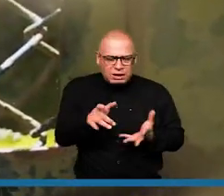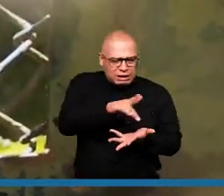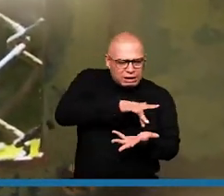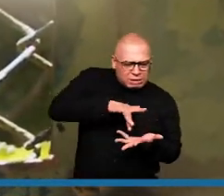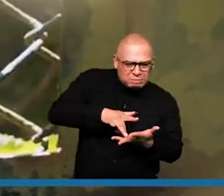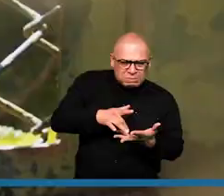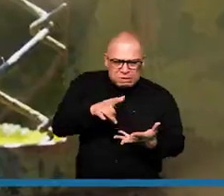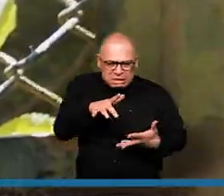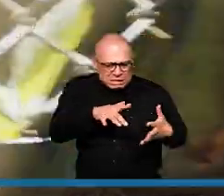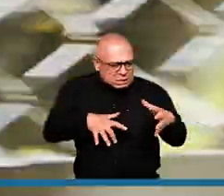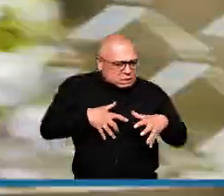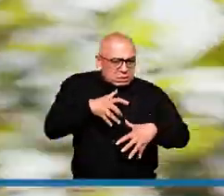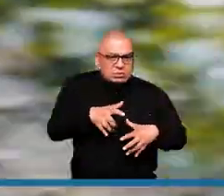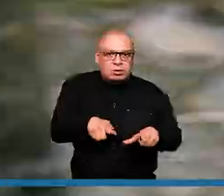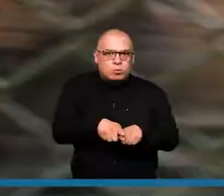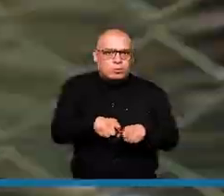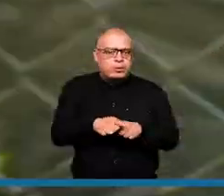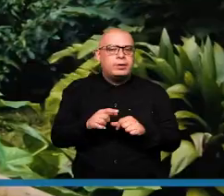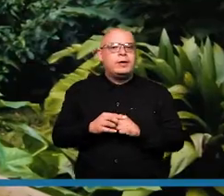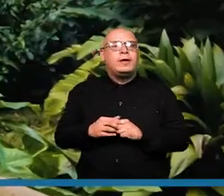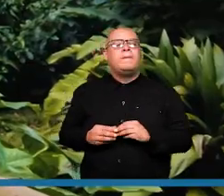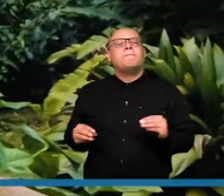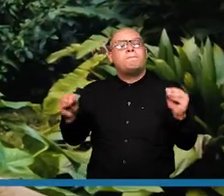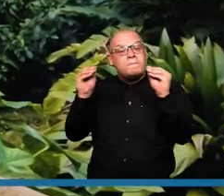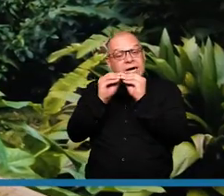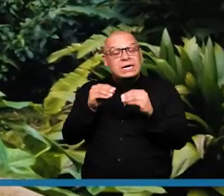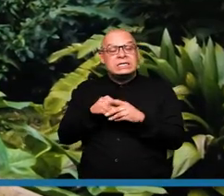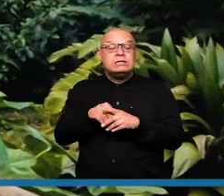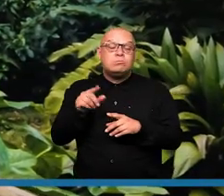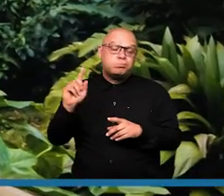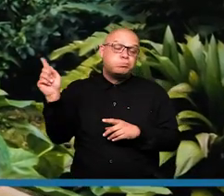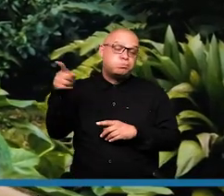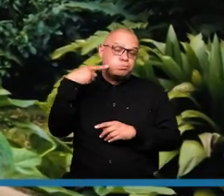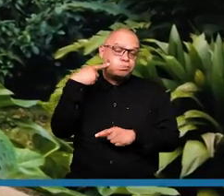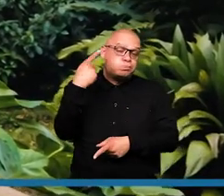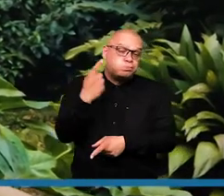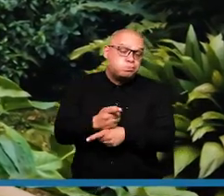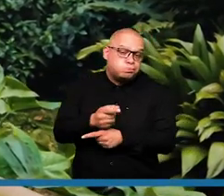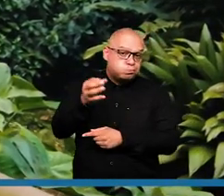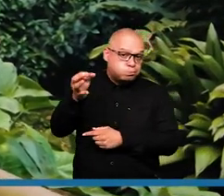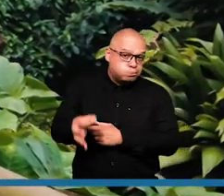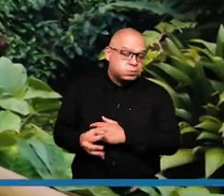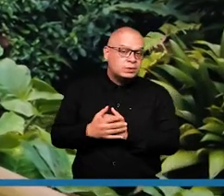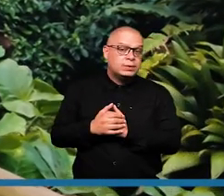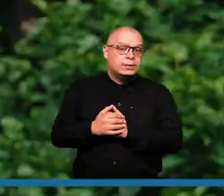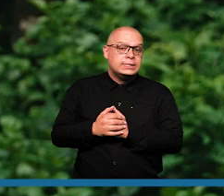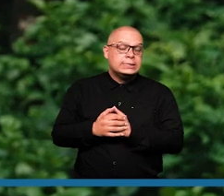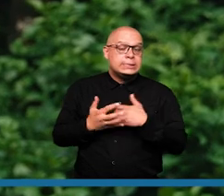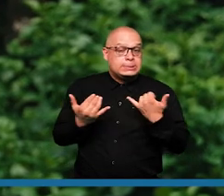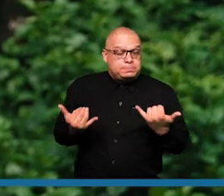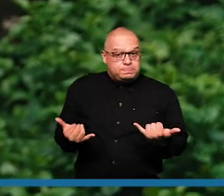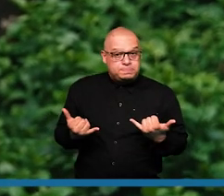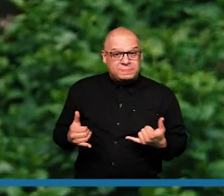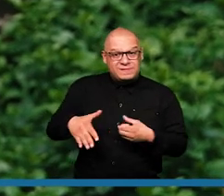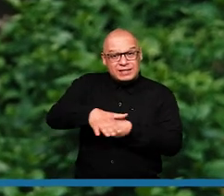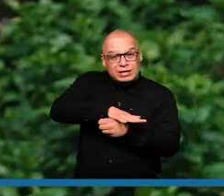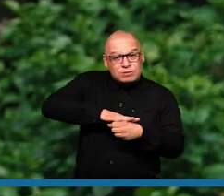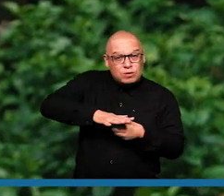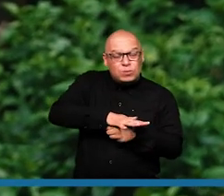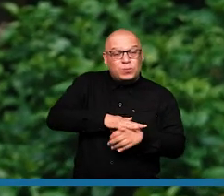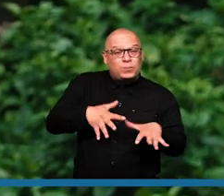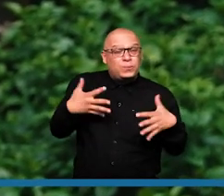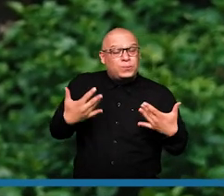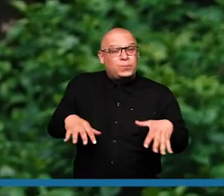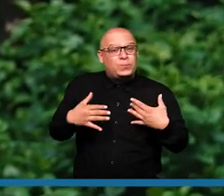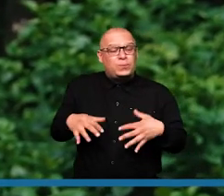y brujería. Sí, y también por demanda internacional, desgraciadamente. O sea, creo que estamos enfrentando algo de una